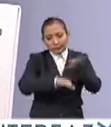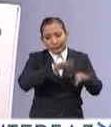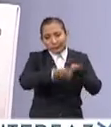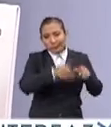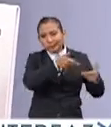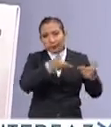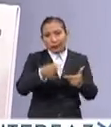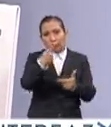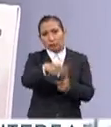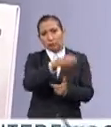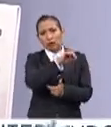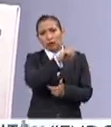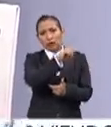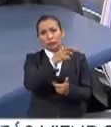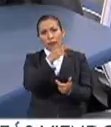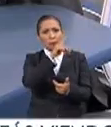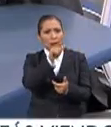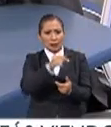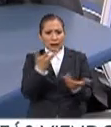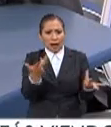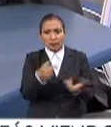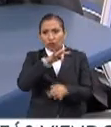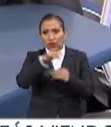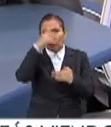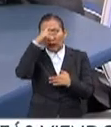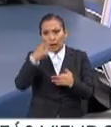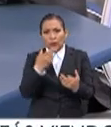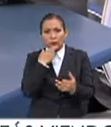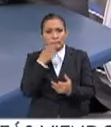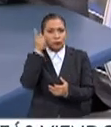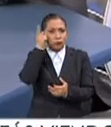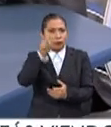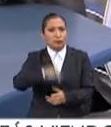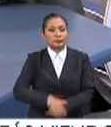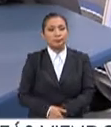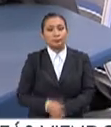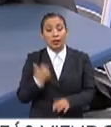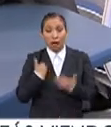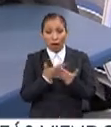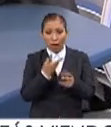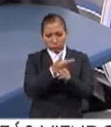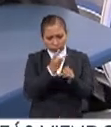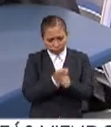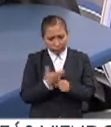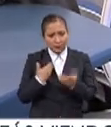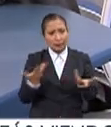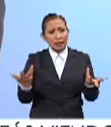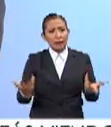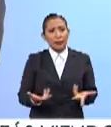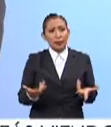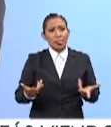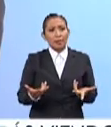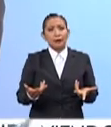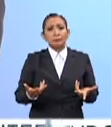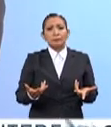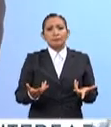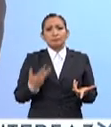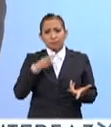este legado que es yo creo que debe ser de todos los mexicanos. Claro, sin duda alguna, pues te invito a que le sigamos dando